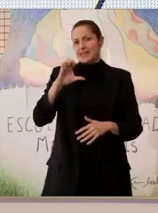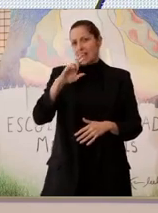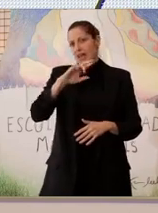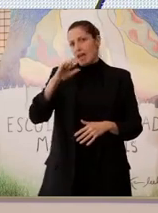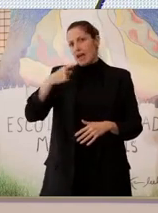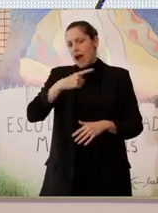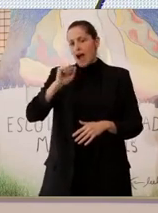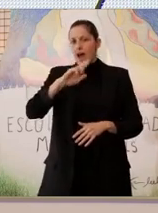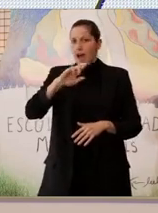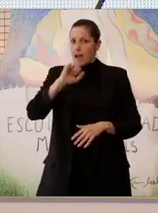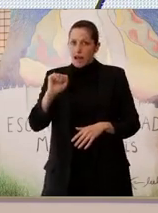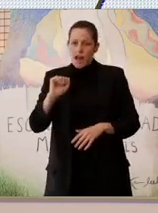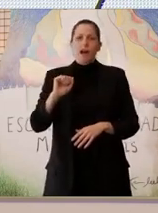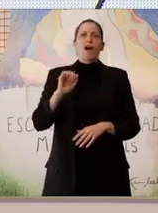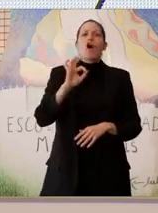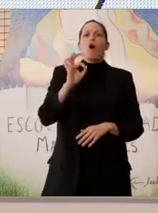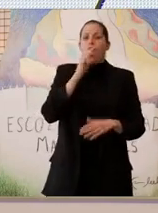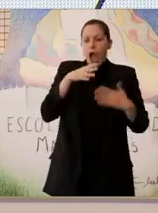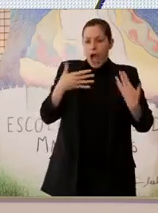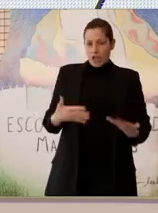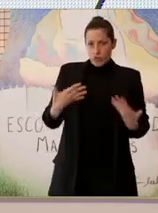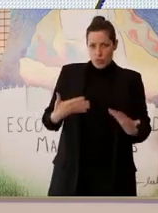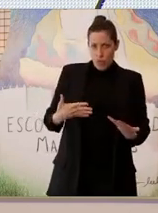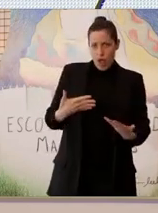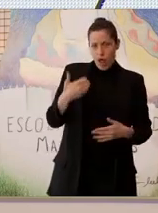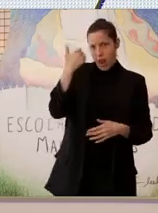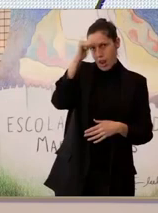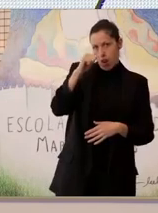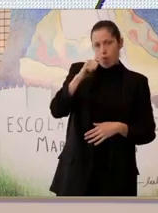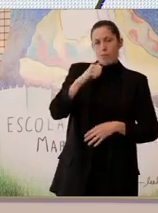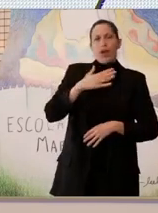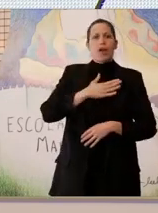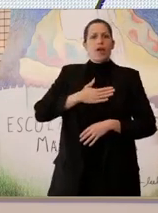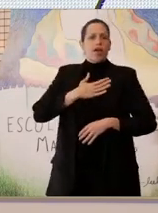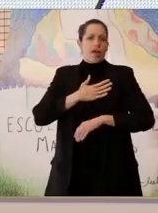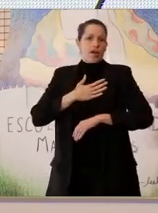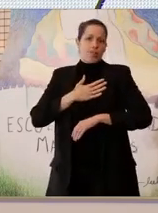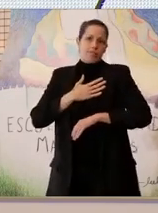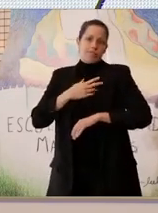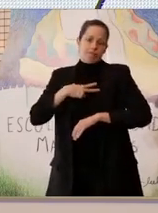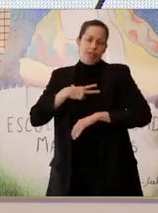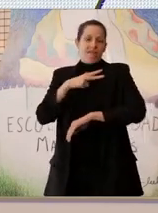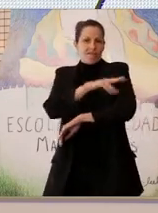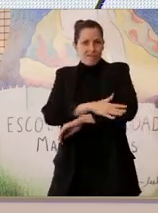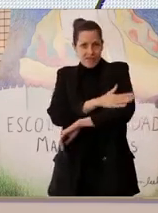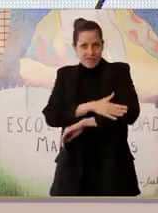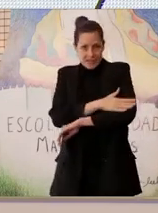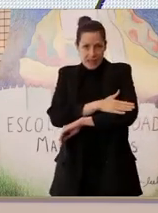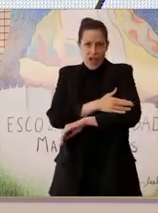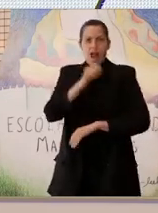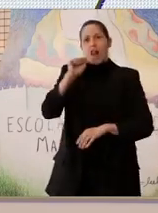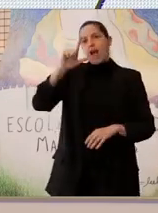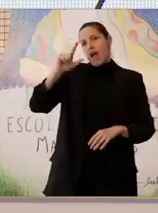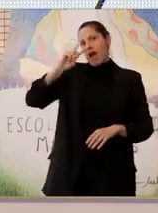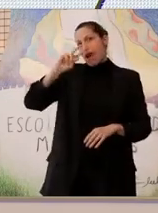actualmente el fiscal general del Estado, Álvaro García Ortiz. Bueno, ellos han provocado ese cambio porque evidentemente